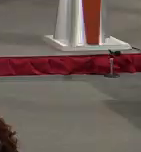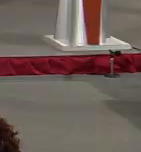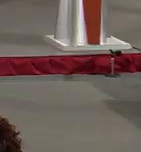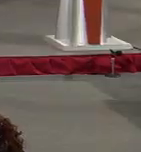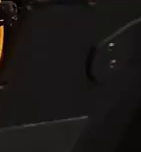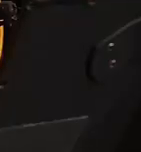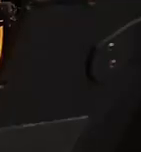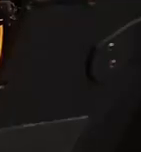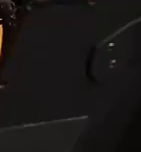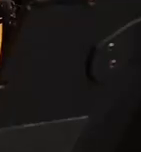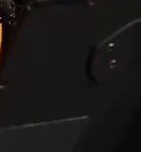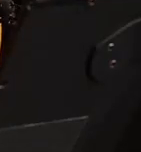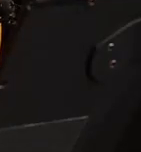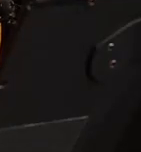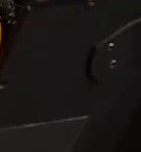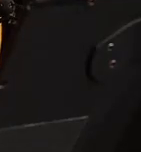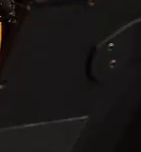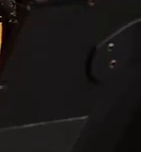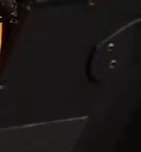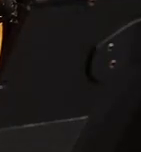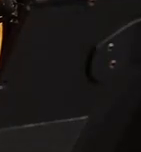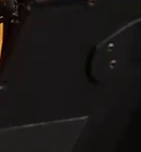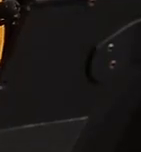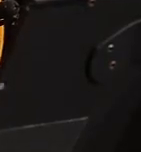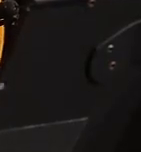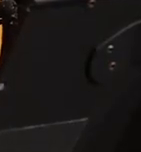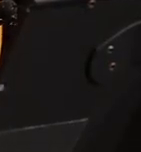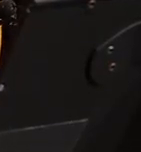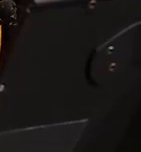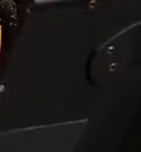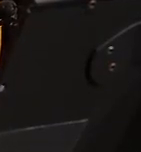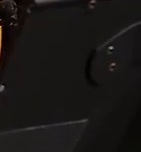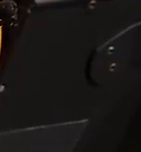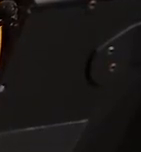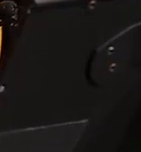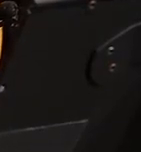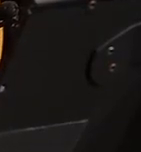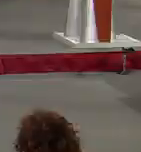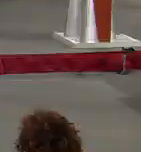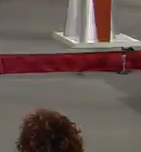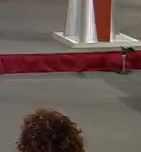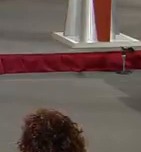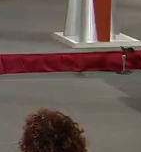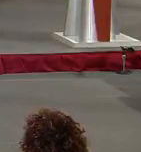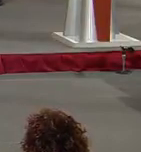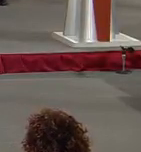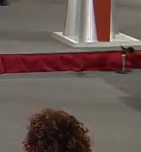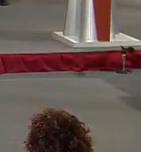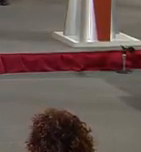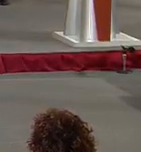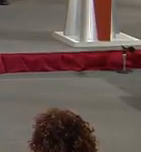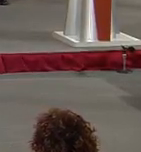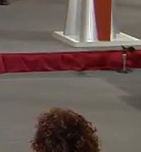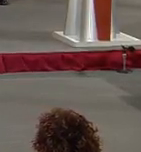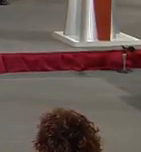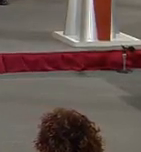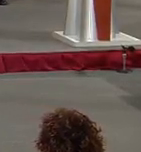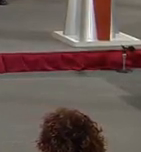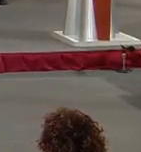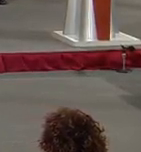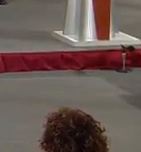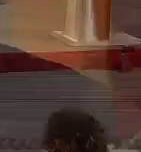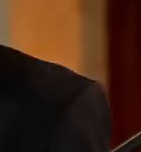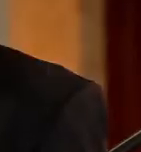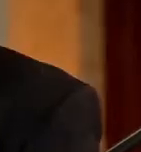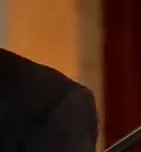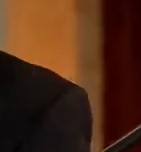En tu nombre es realidad la palma real y el sinsonte,